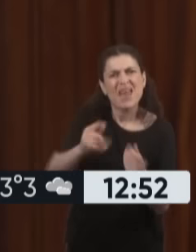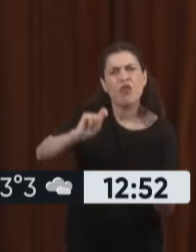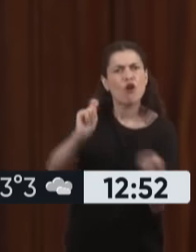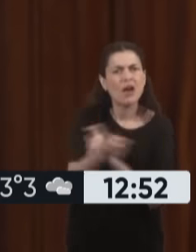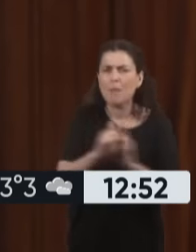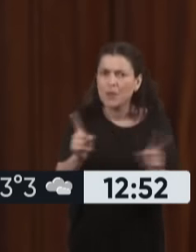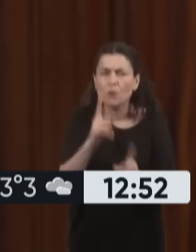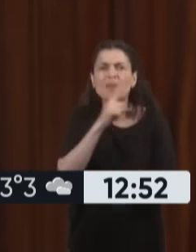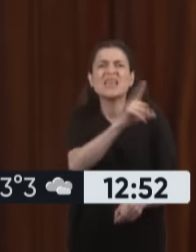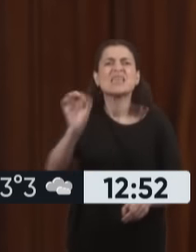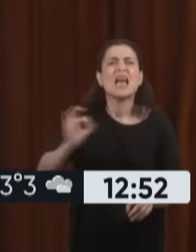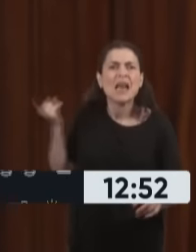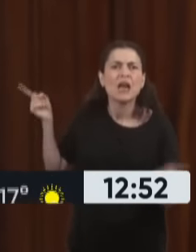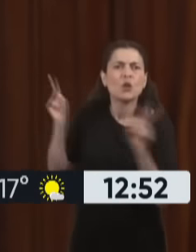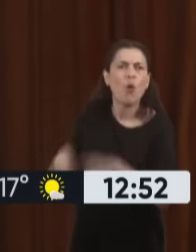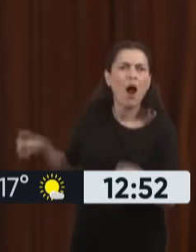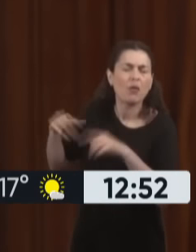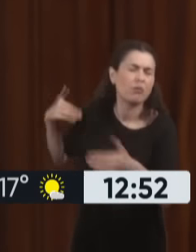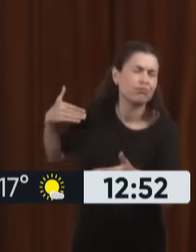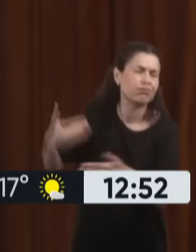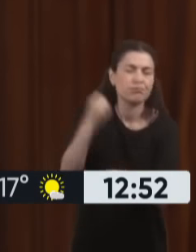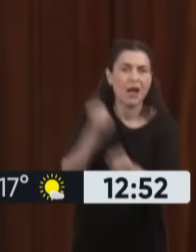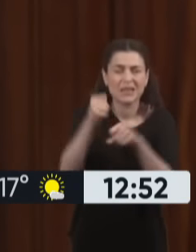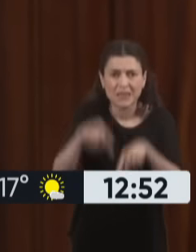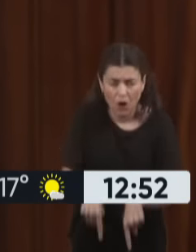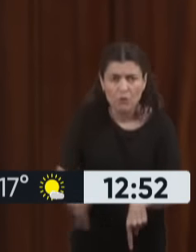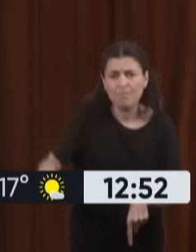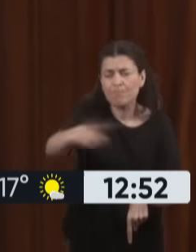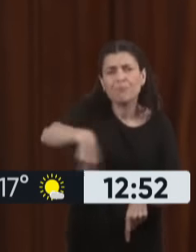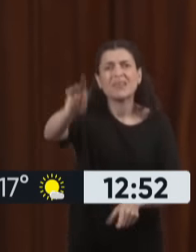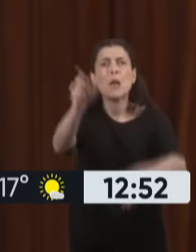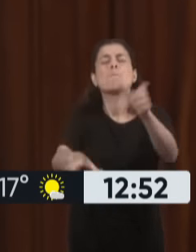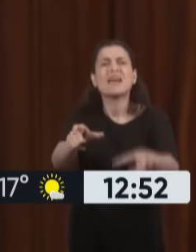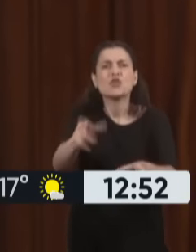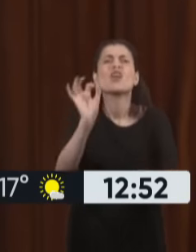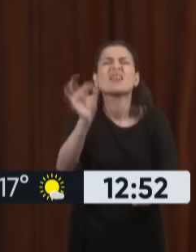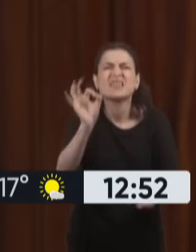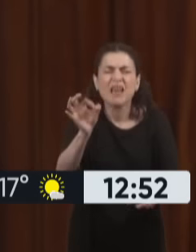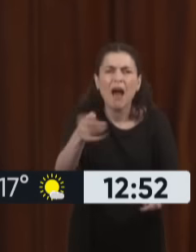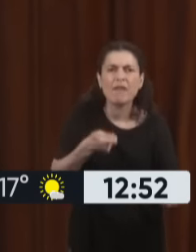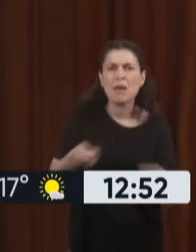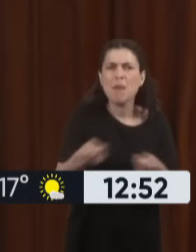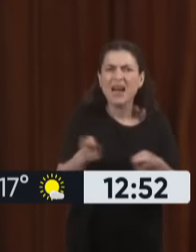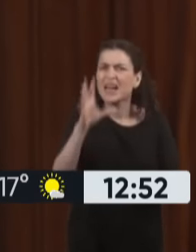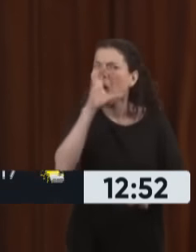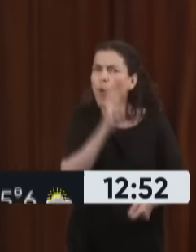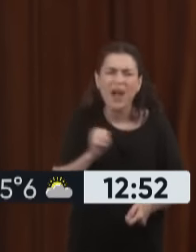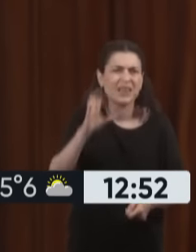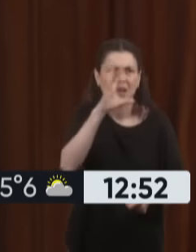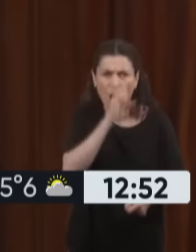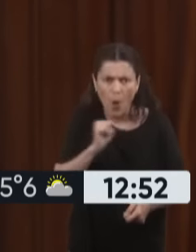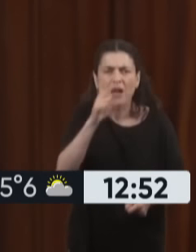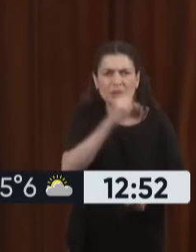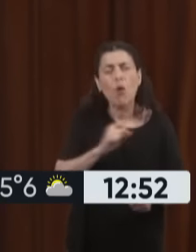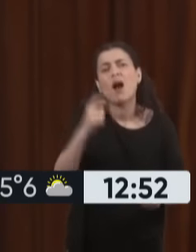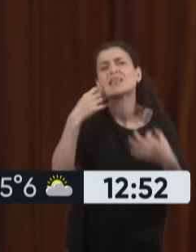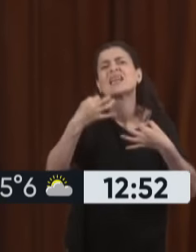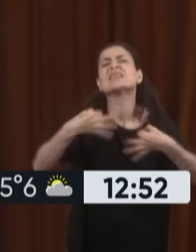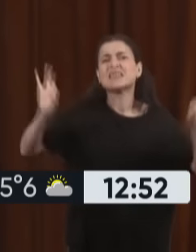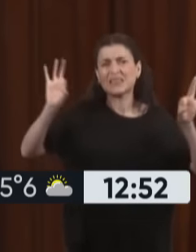nos enseñaron algo, es que los argentinos tenemos la capacidad de sacar agua de las piedras y emprender aún en las